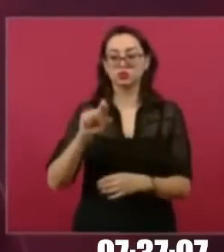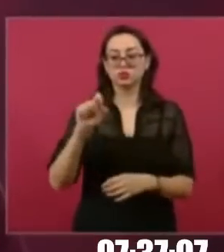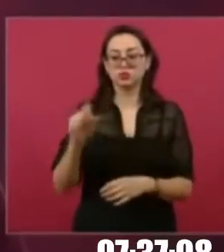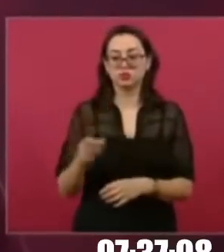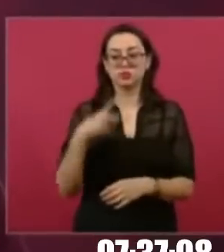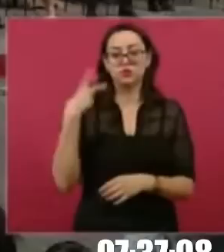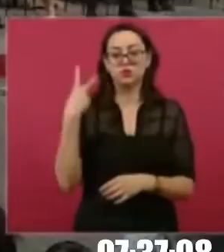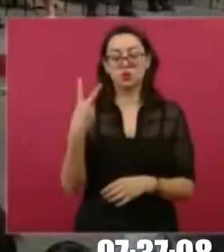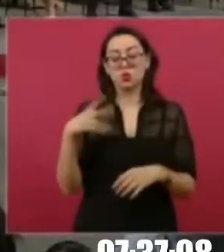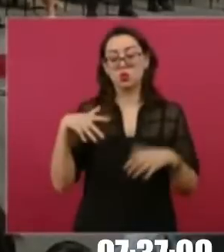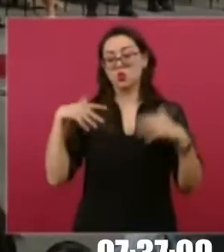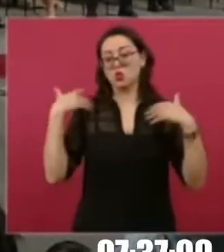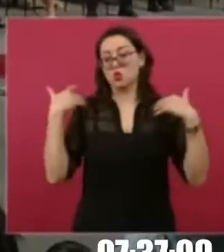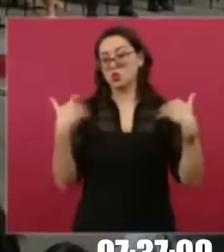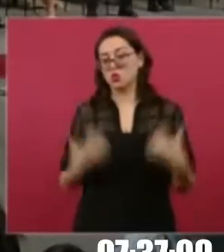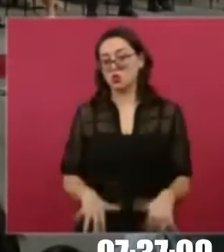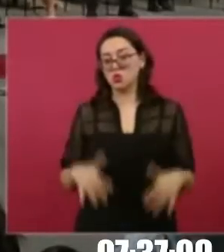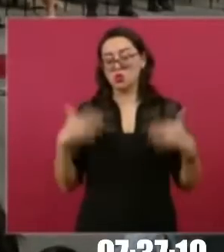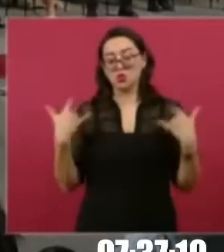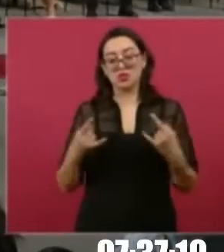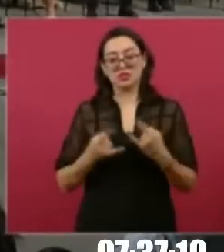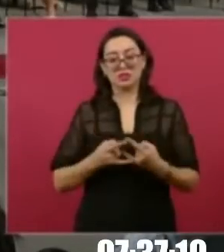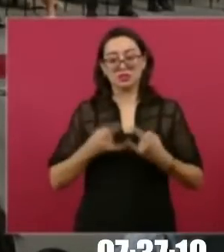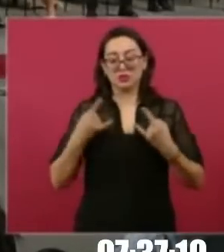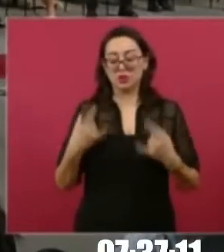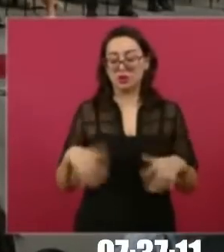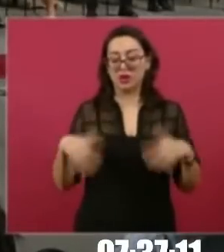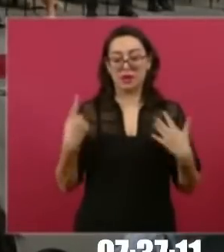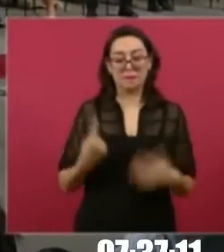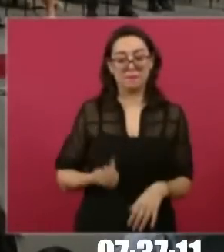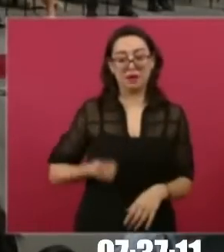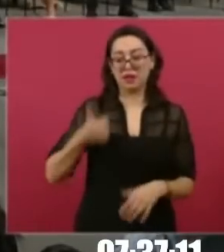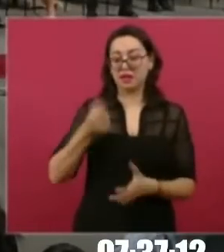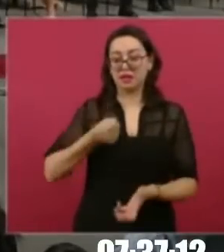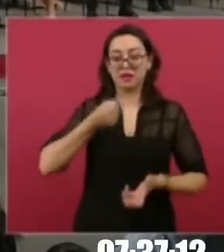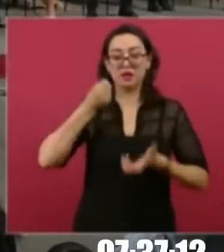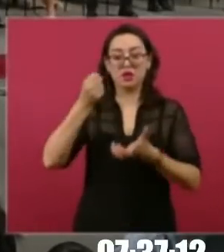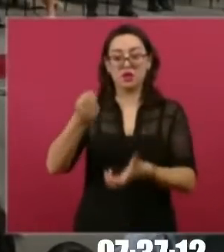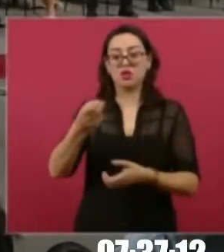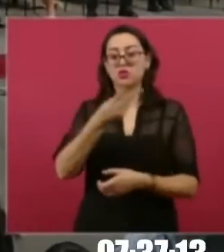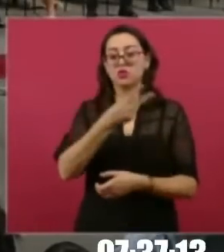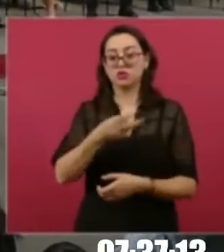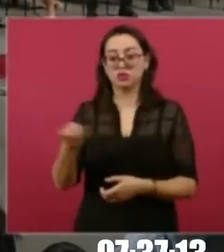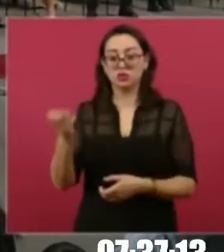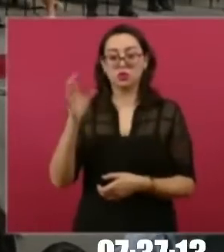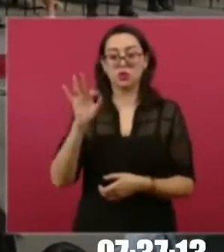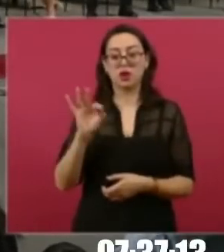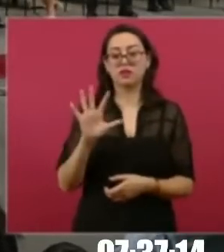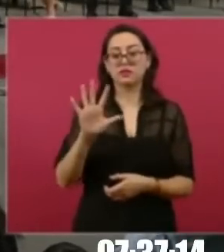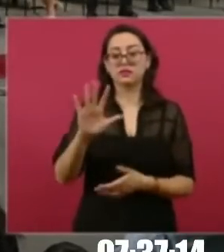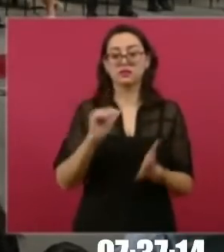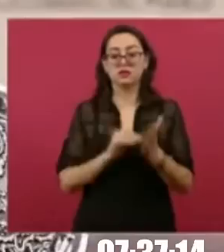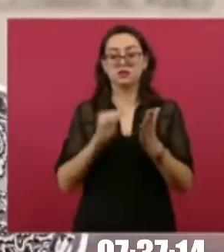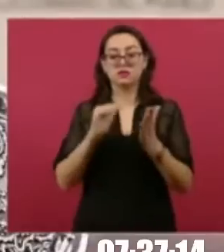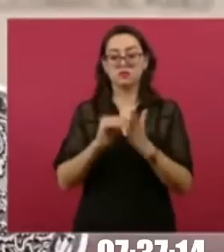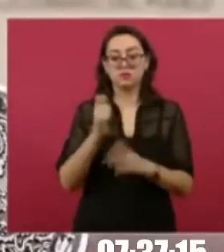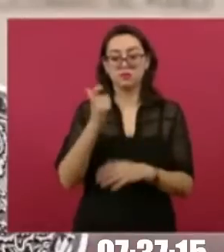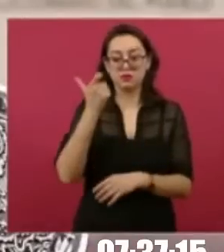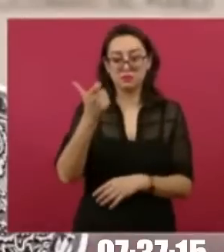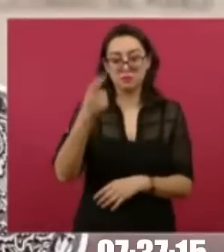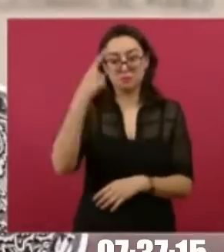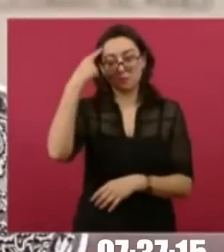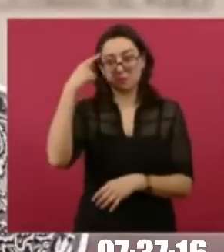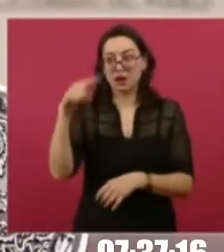la cifra histórica en Tlaxcala de 245 millones de pesos en materia de